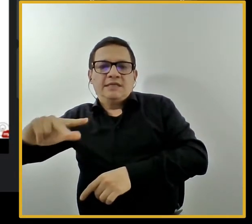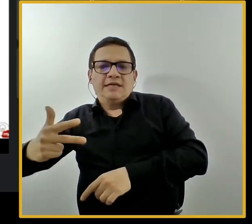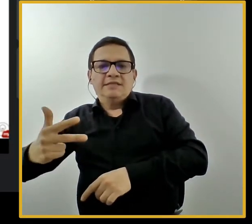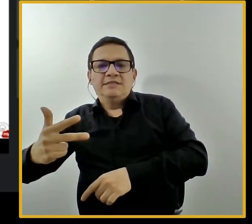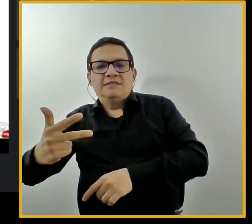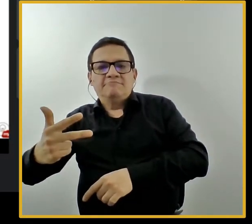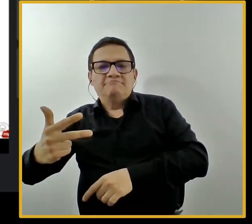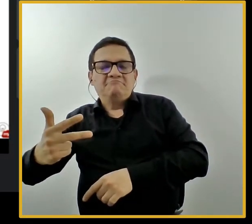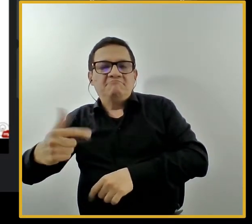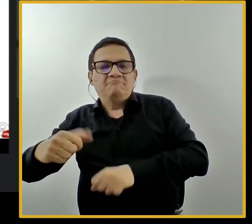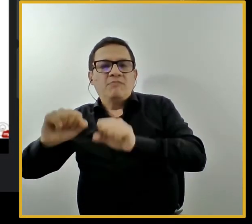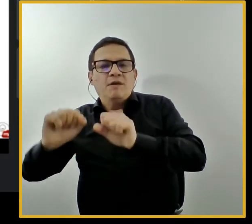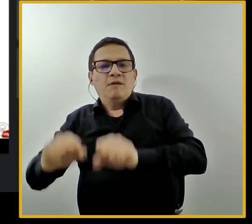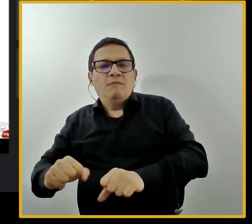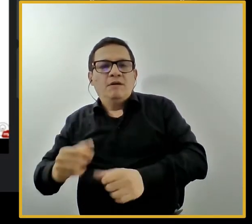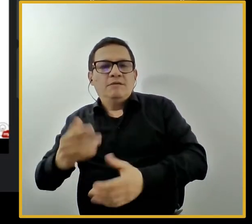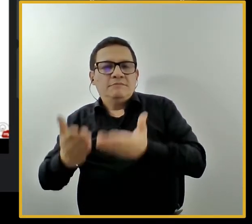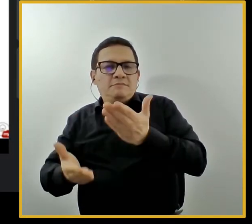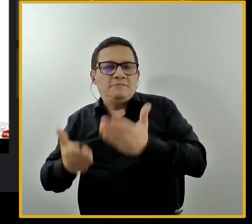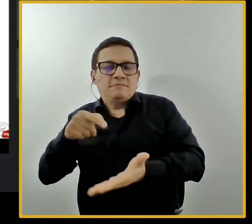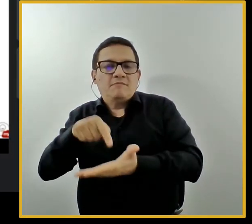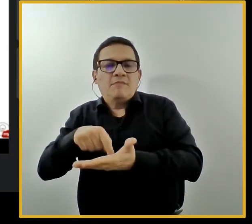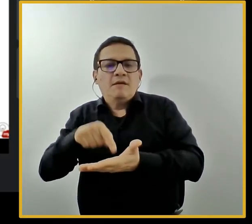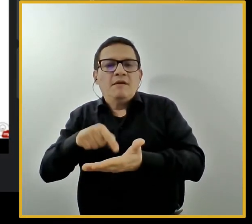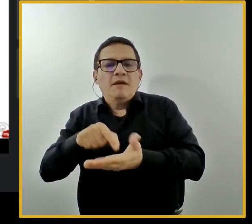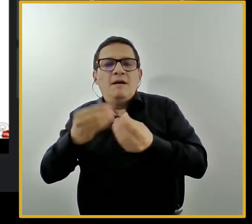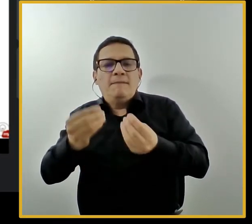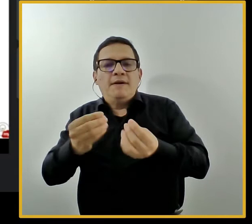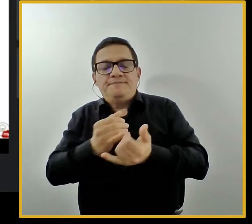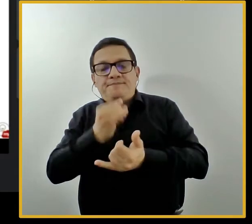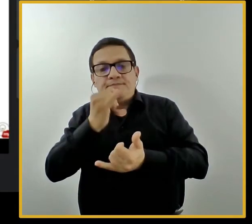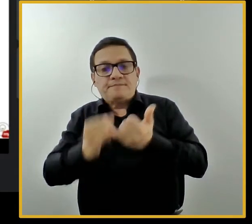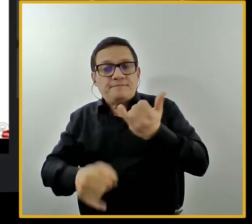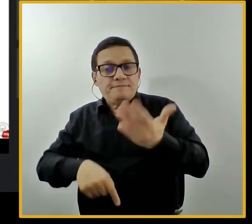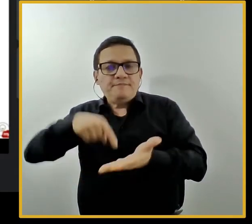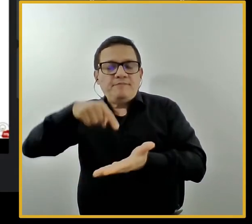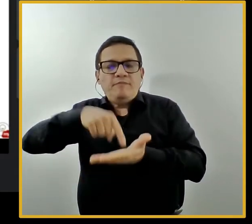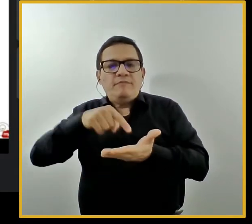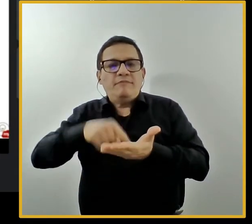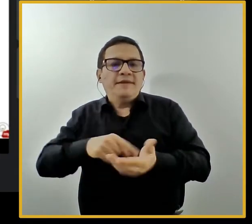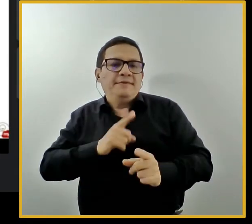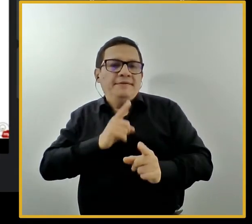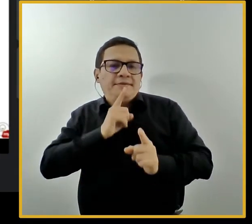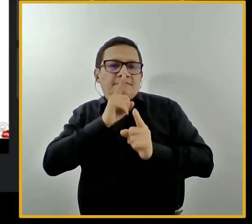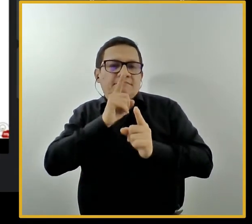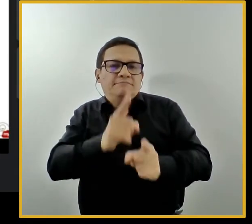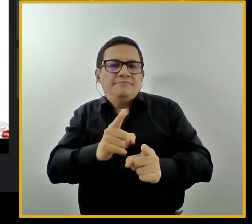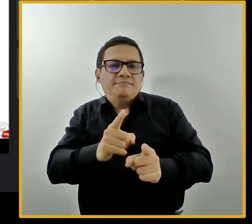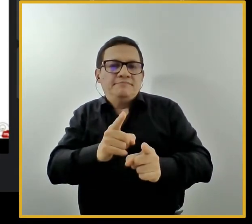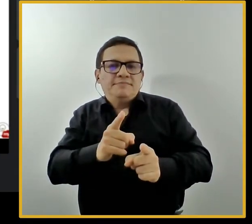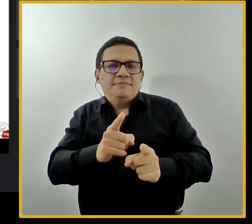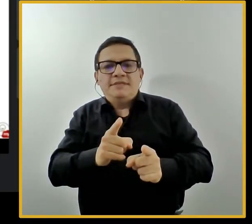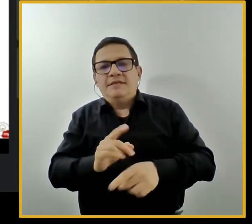hacer para que finalmente pues yo pueda allí decir